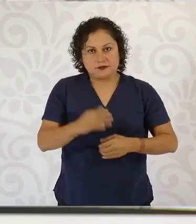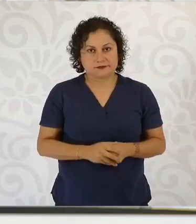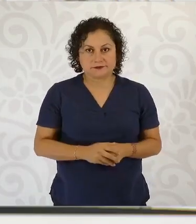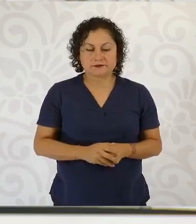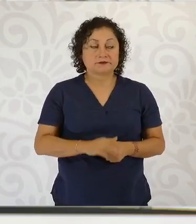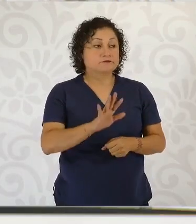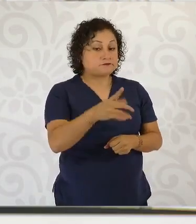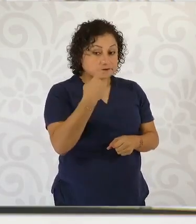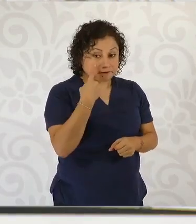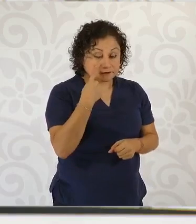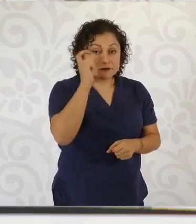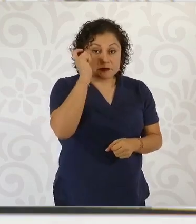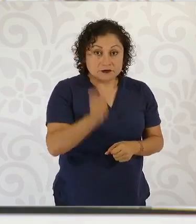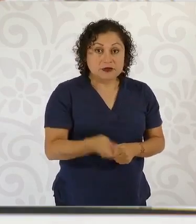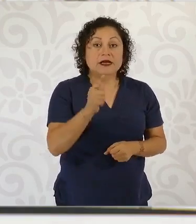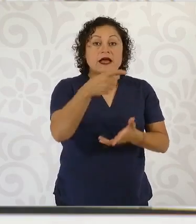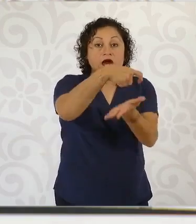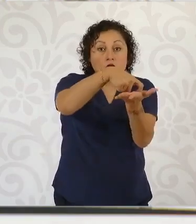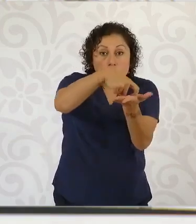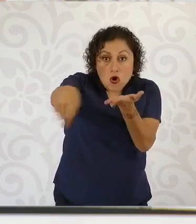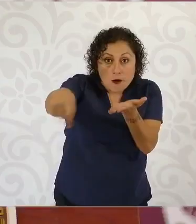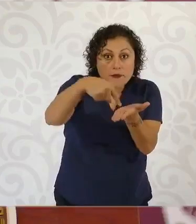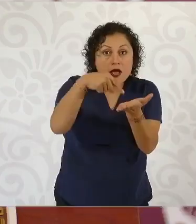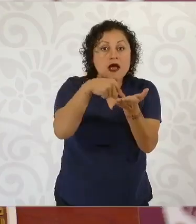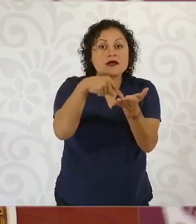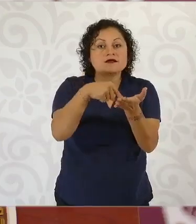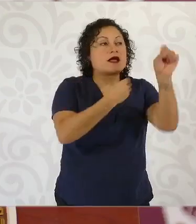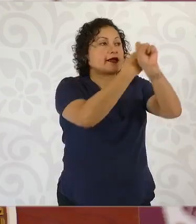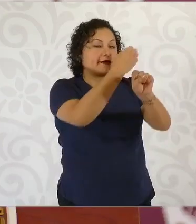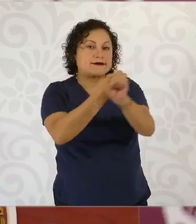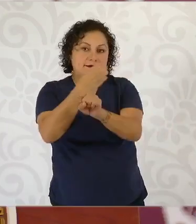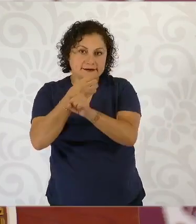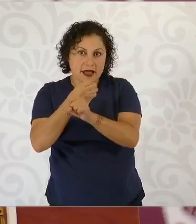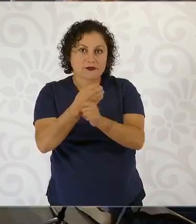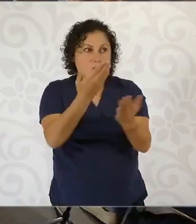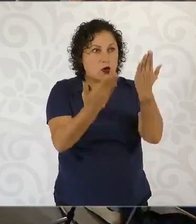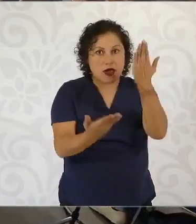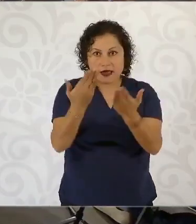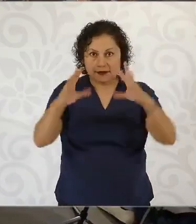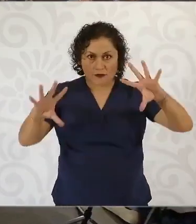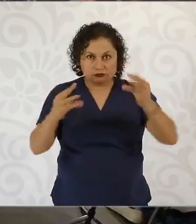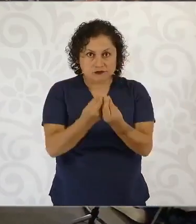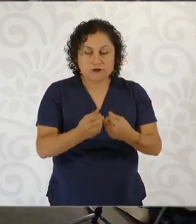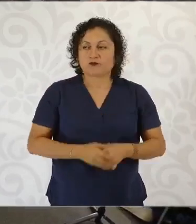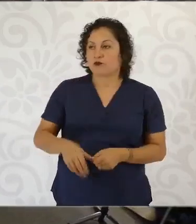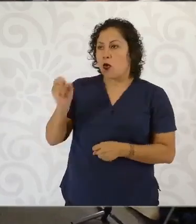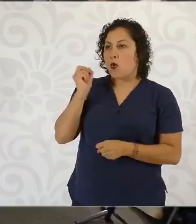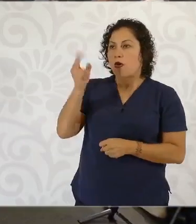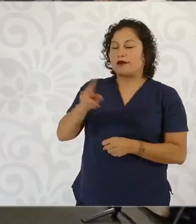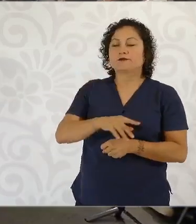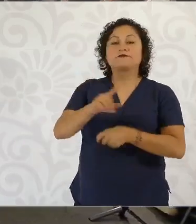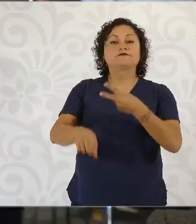compra. Entonces, tiene que ver la compra de los medicamentos en cada estado. Ok. La siguiente